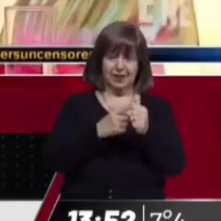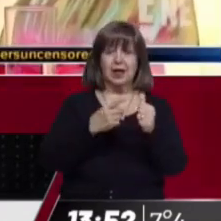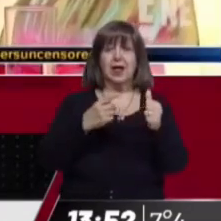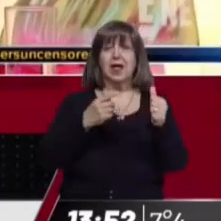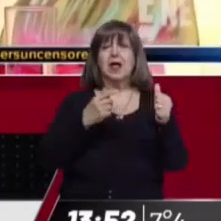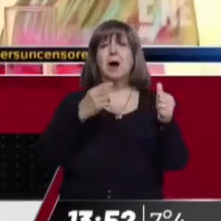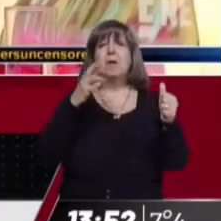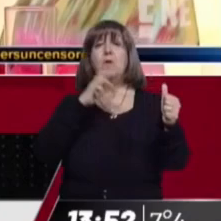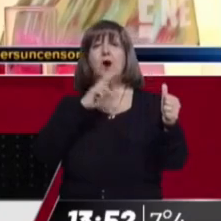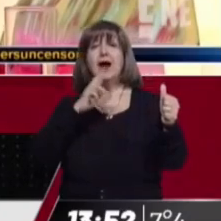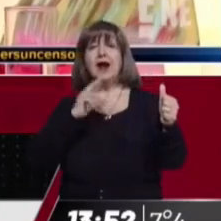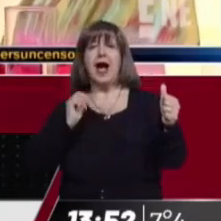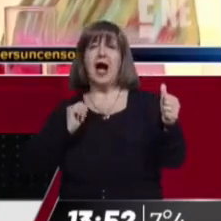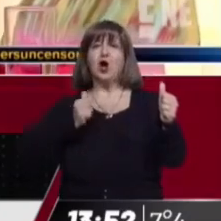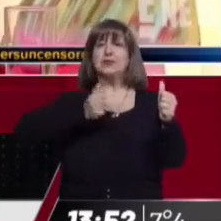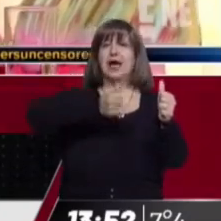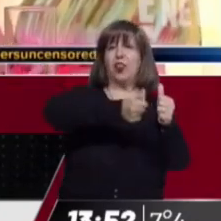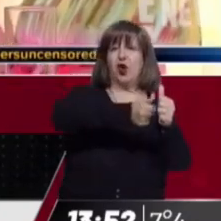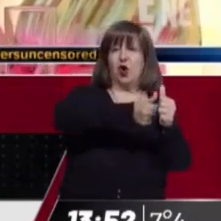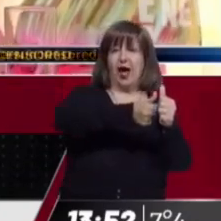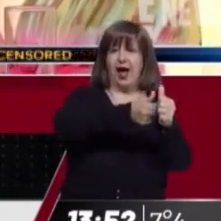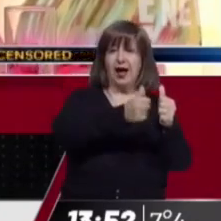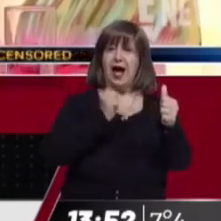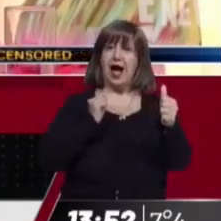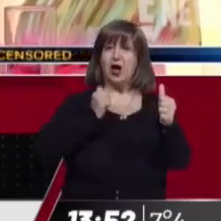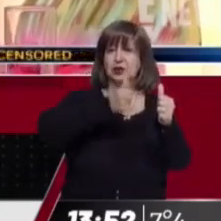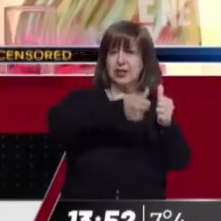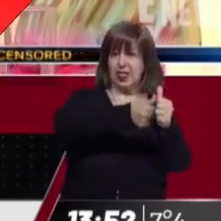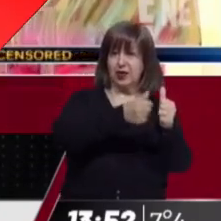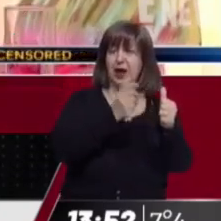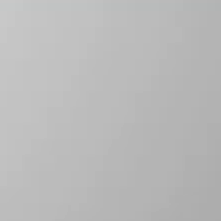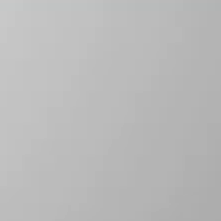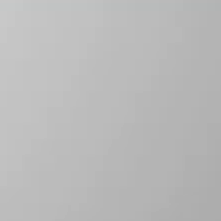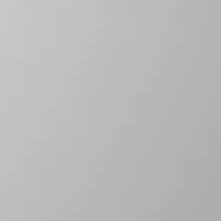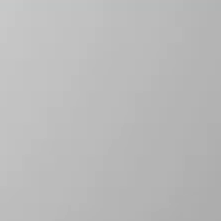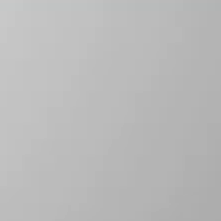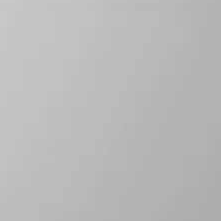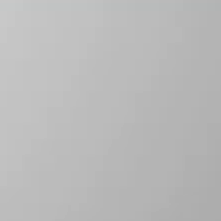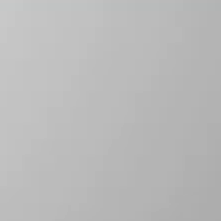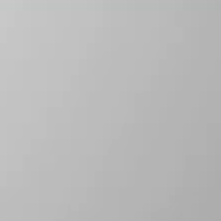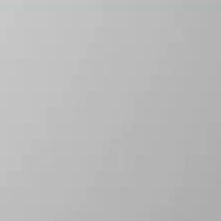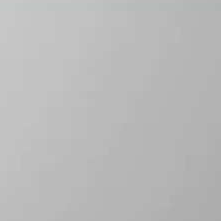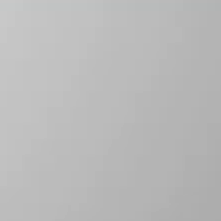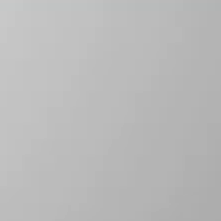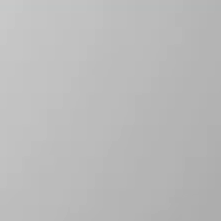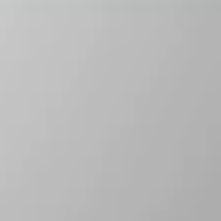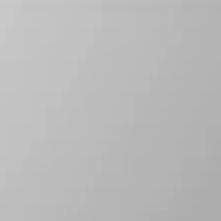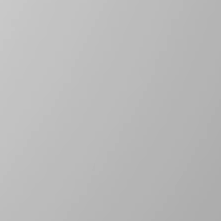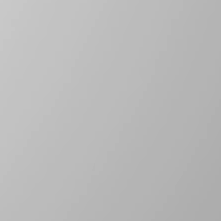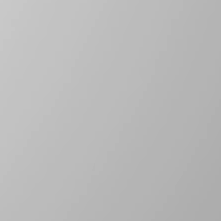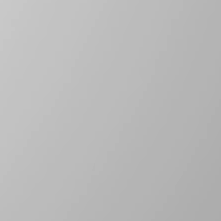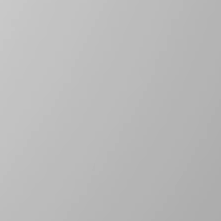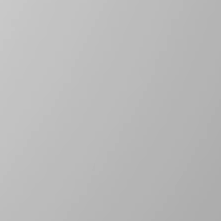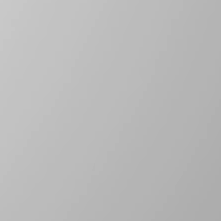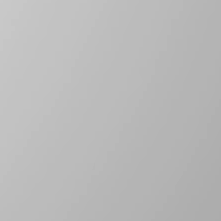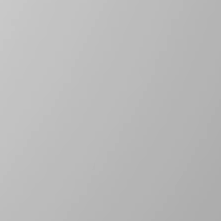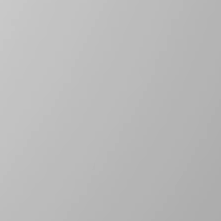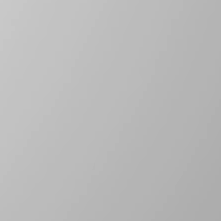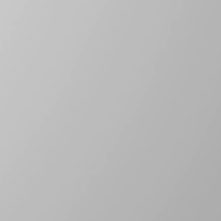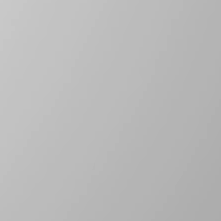serie es número uno en todo el mundo en este momento desde hace 3 semanas, así que imagínense el éxito que viene teniendo. Muy bien, gracias, Juan. A ustedes.